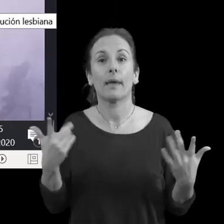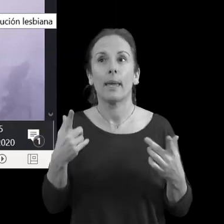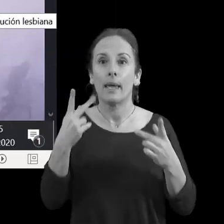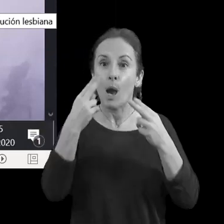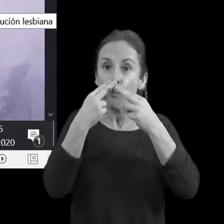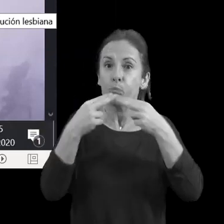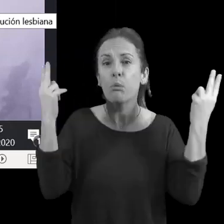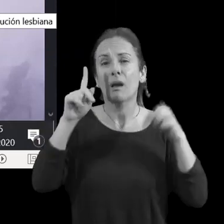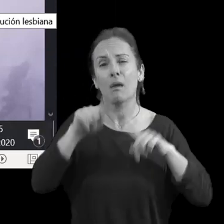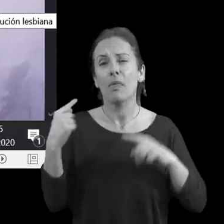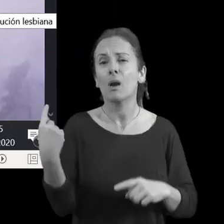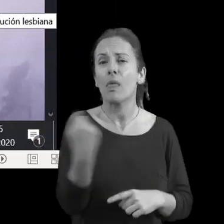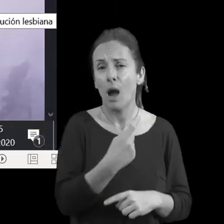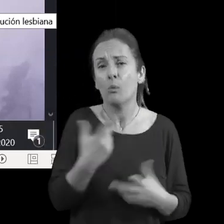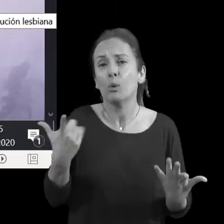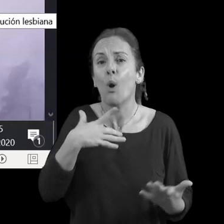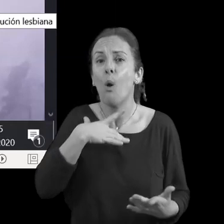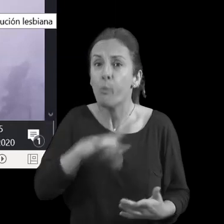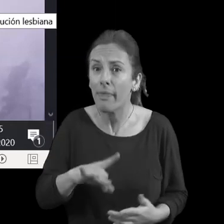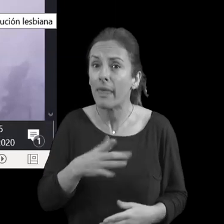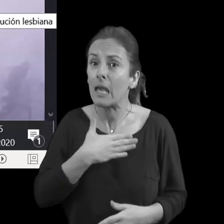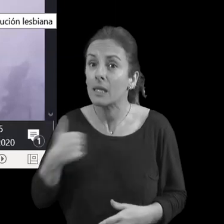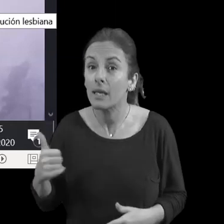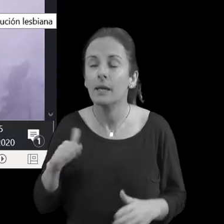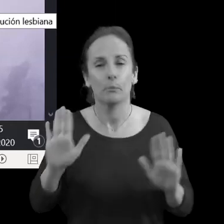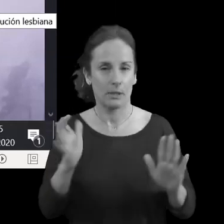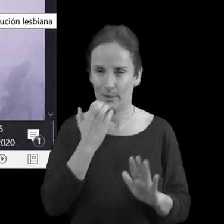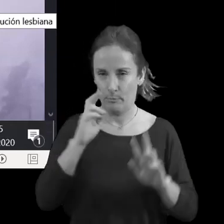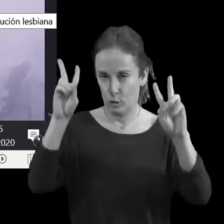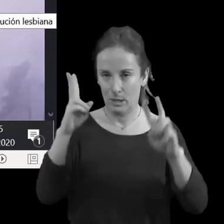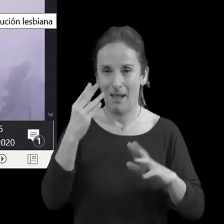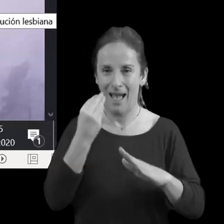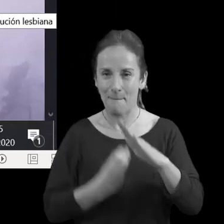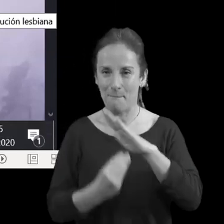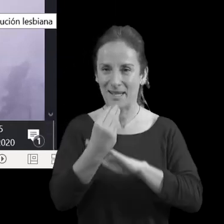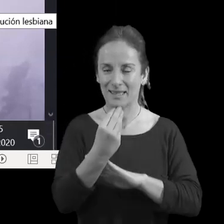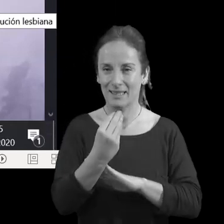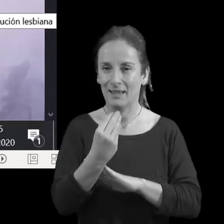quiera, la cuestión de la maternidad es que lo que nos pasa es que